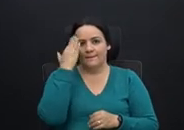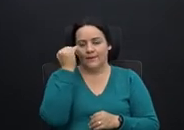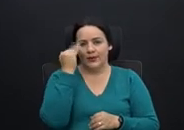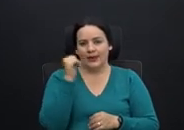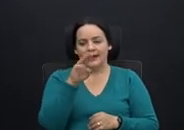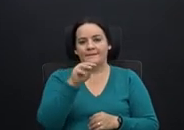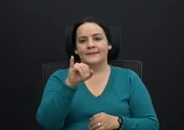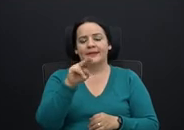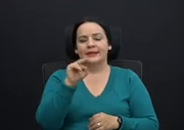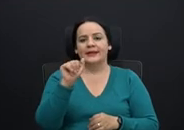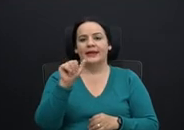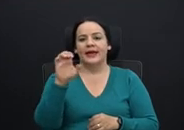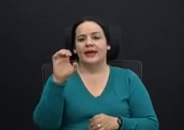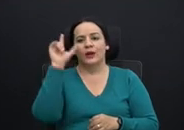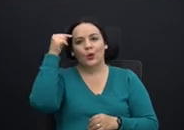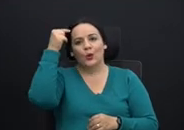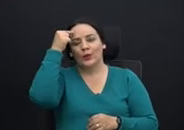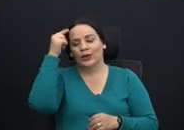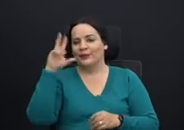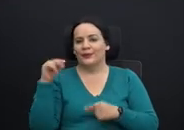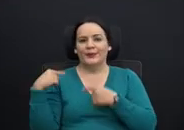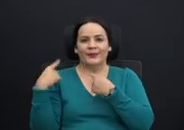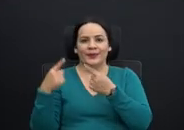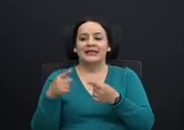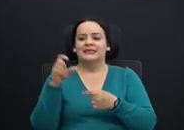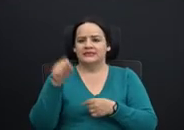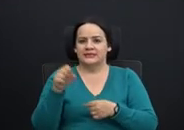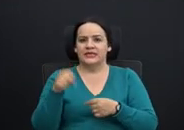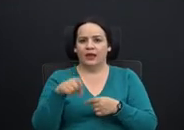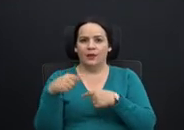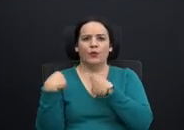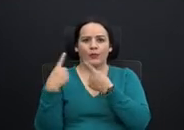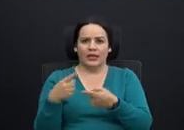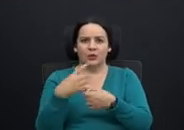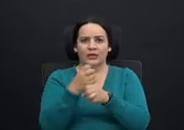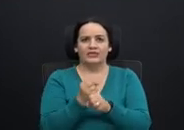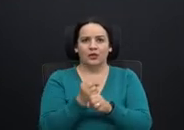o el Gobierno de la República no ha venido promoviendo? Bueno, sí lo hemos venido haciendo,